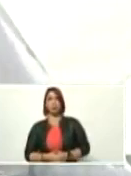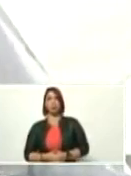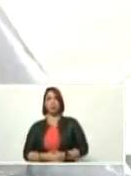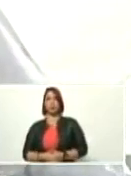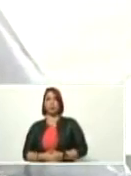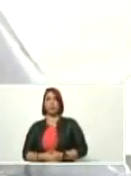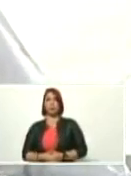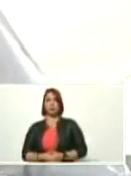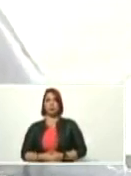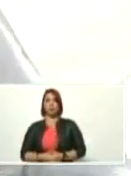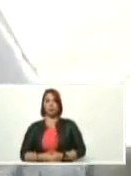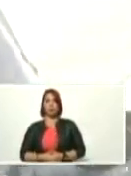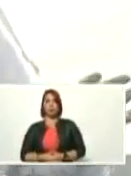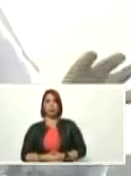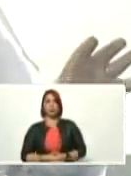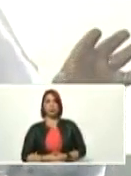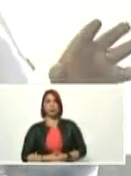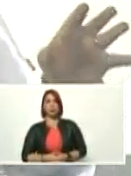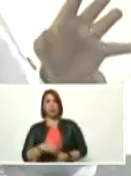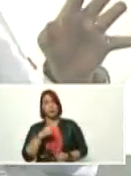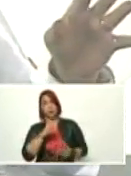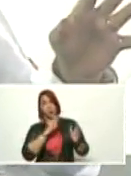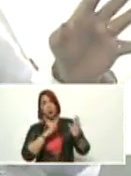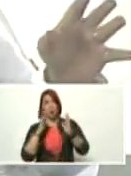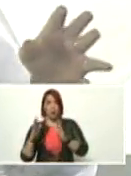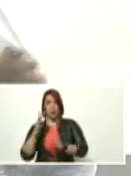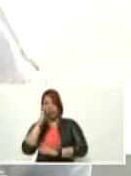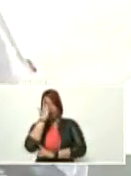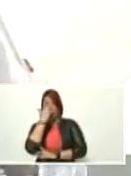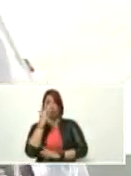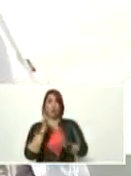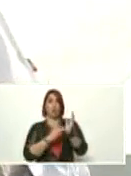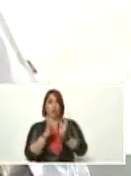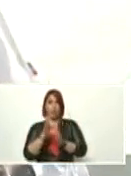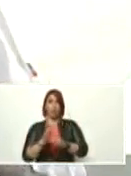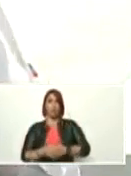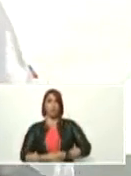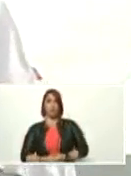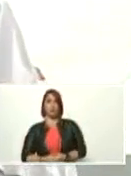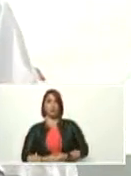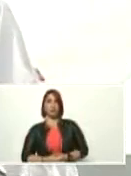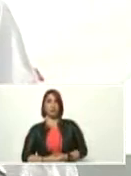De la colección febreros y abriles, que si